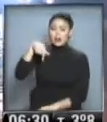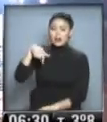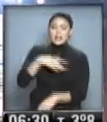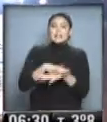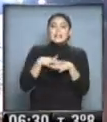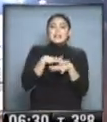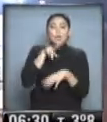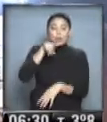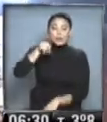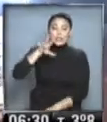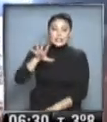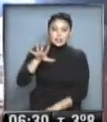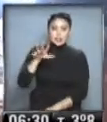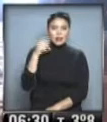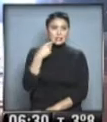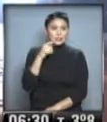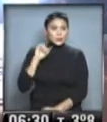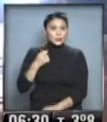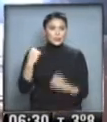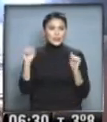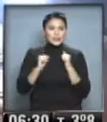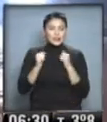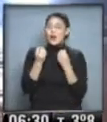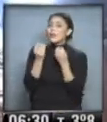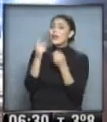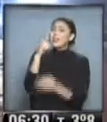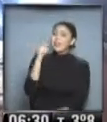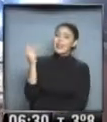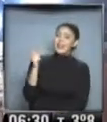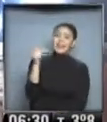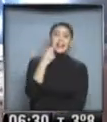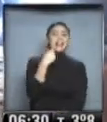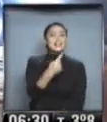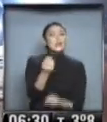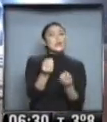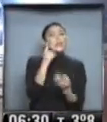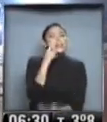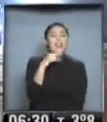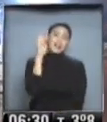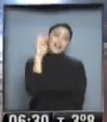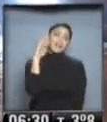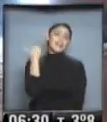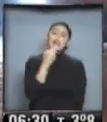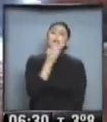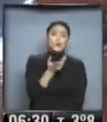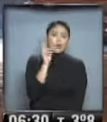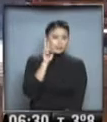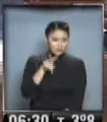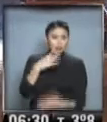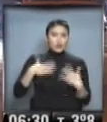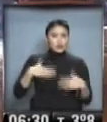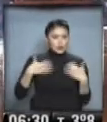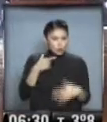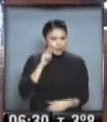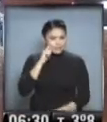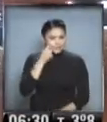la sensación térmica. Muy buen día, Cari. Hola, muy buen día, Nadia preciosa. Qué bien te queda lo que tenés